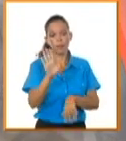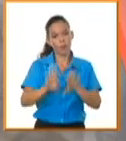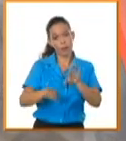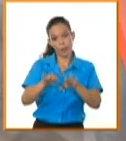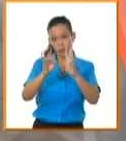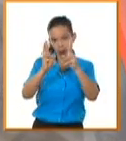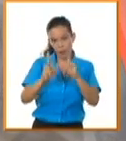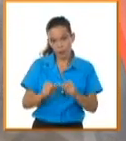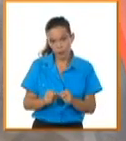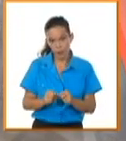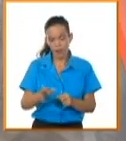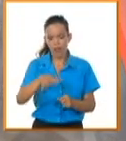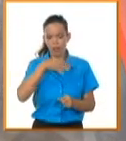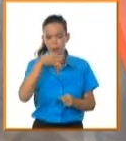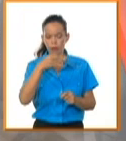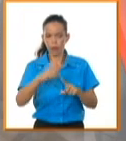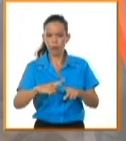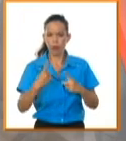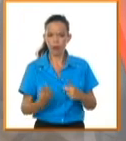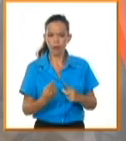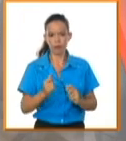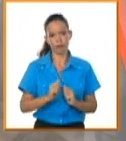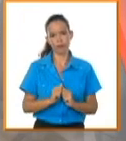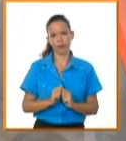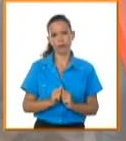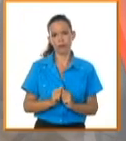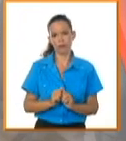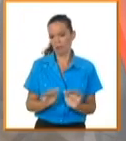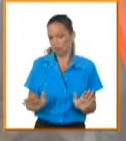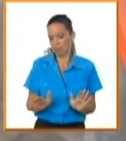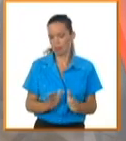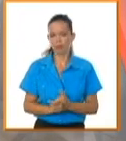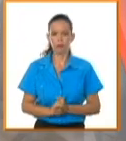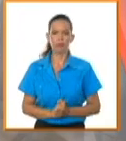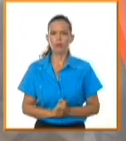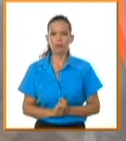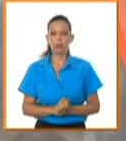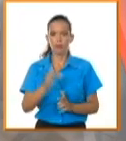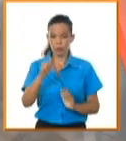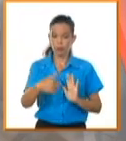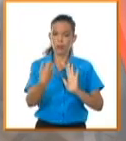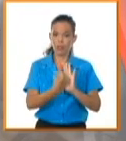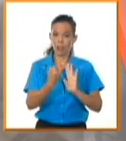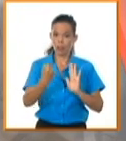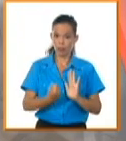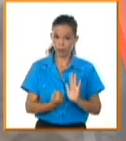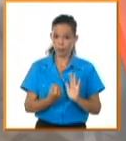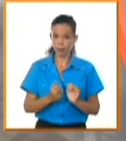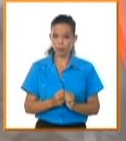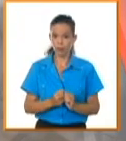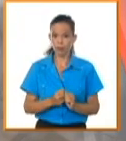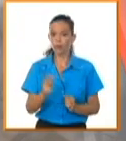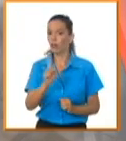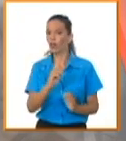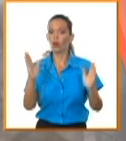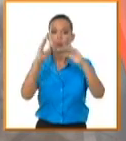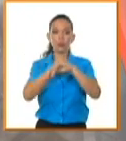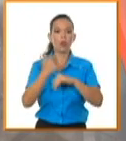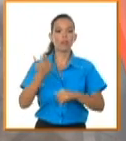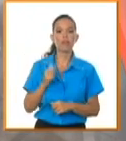yo estaría siempre ratificando que es violar el derecho